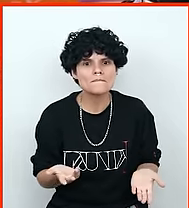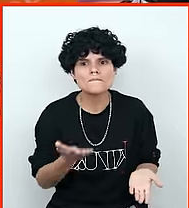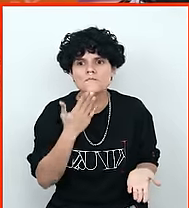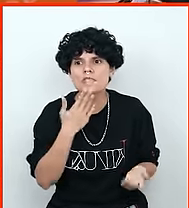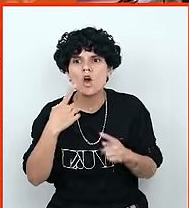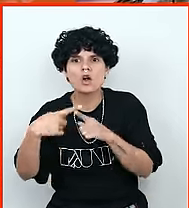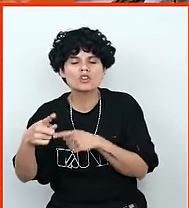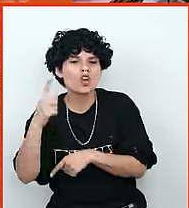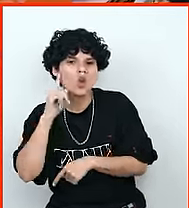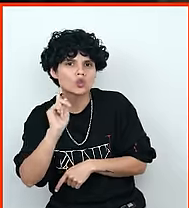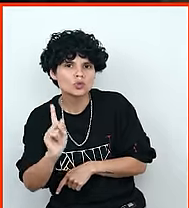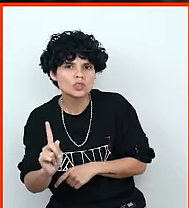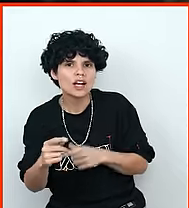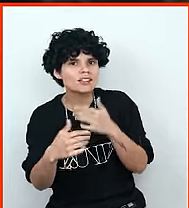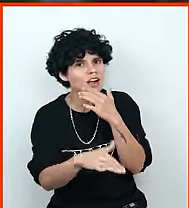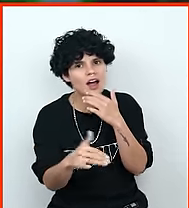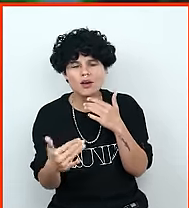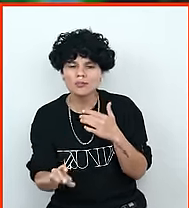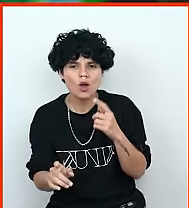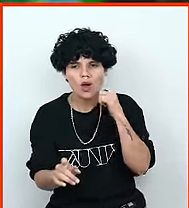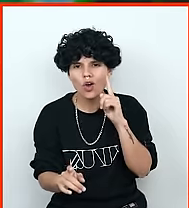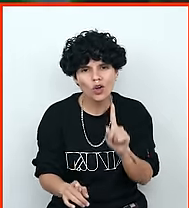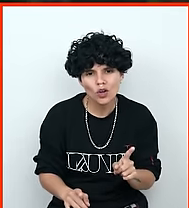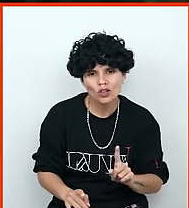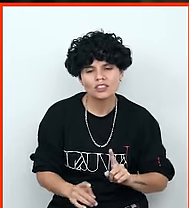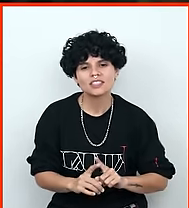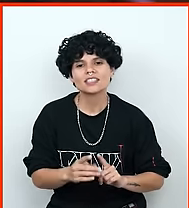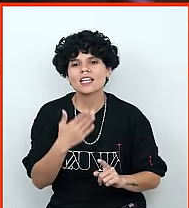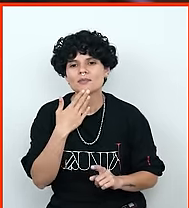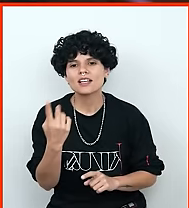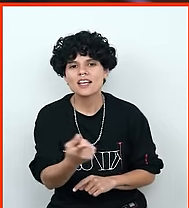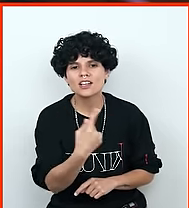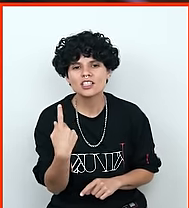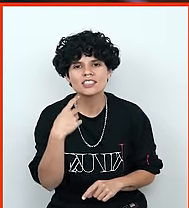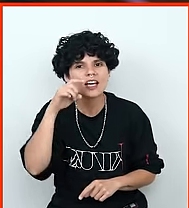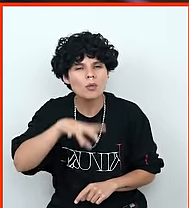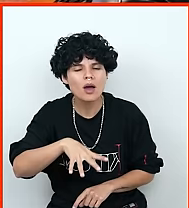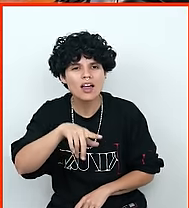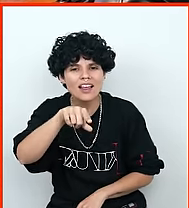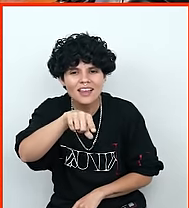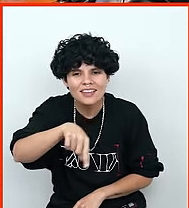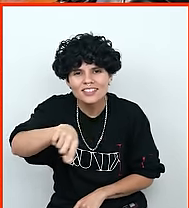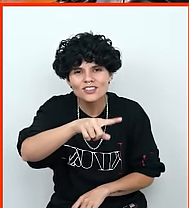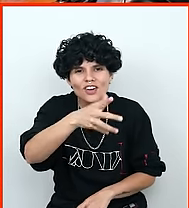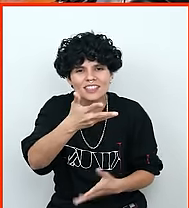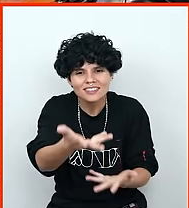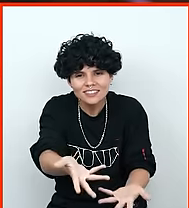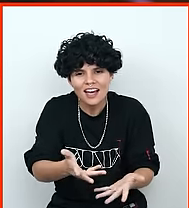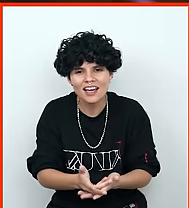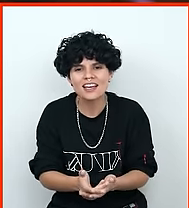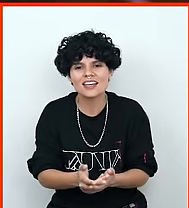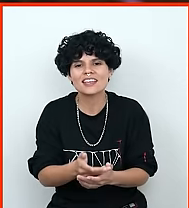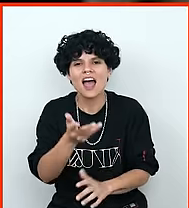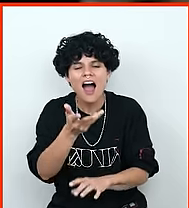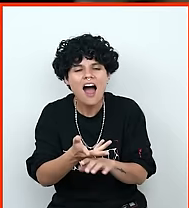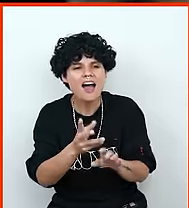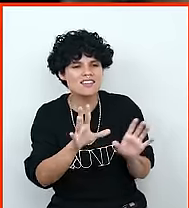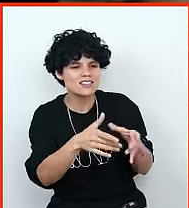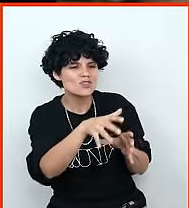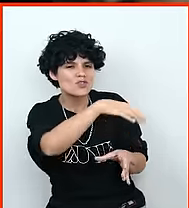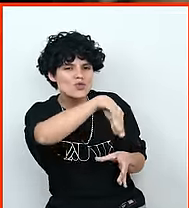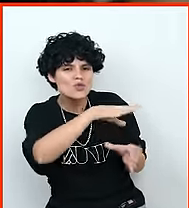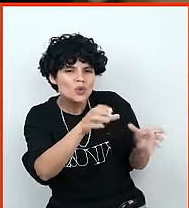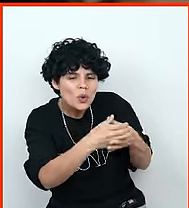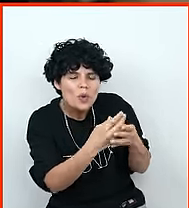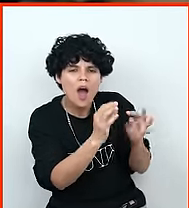que a lo mejor no escuchan rap o no están en la movida del hip hop, pucha, sepan que también está esta parte, pues, tiene esta ala y está lleno de